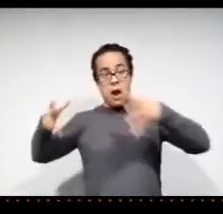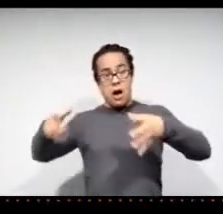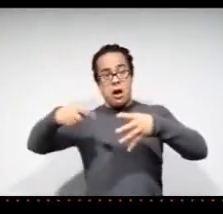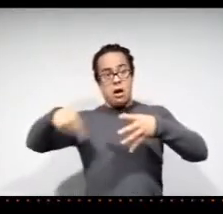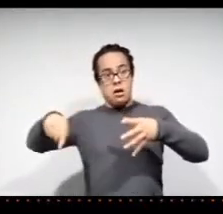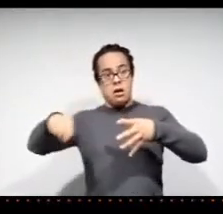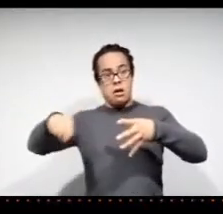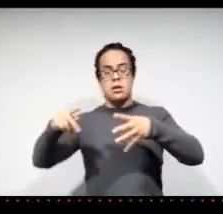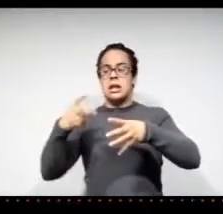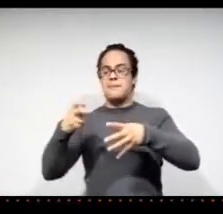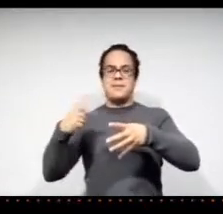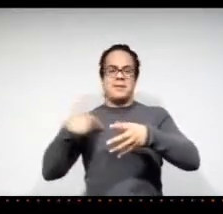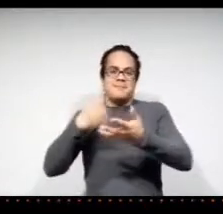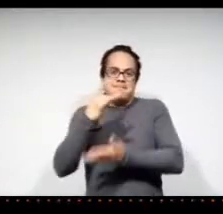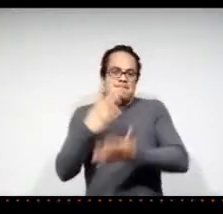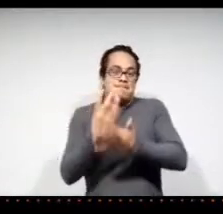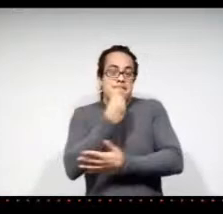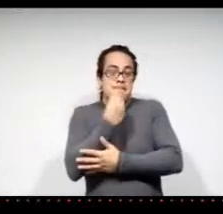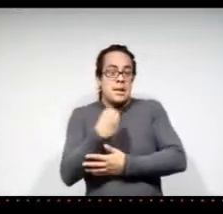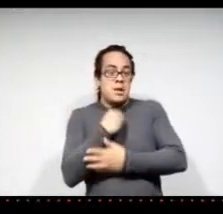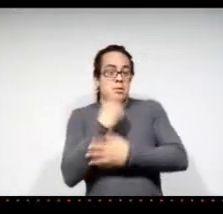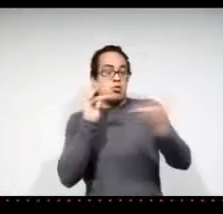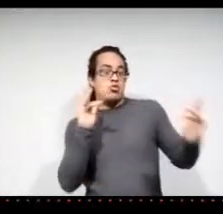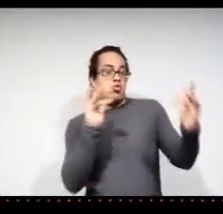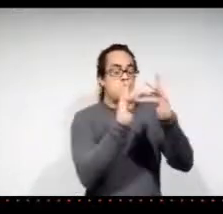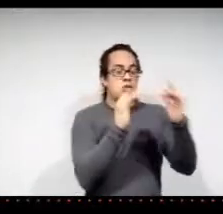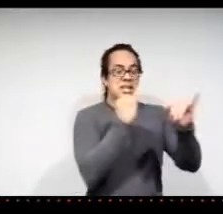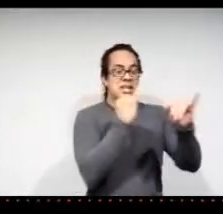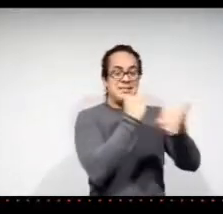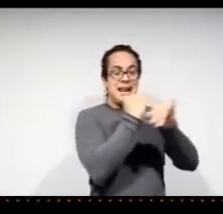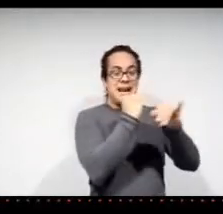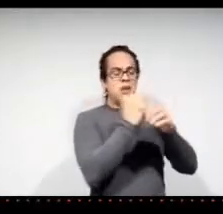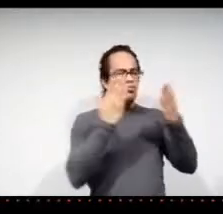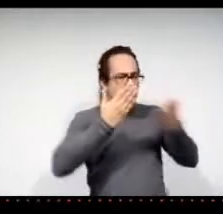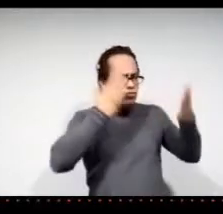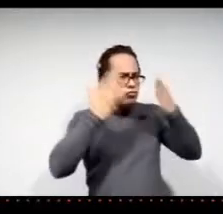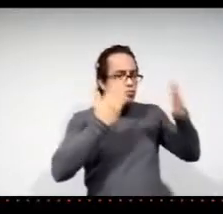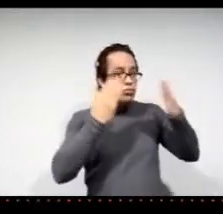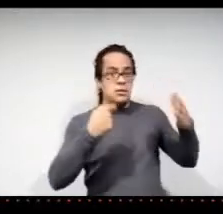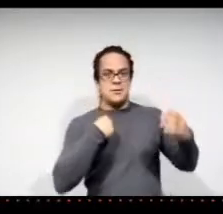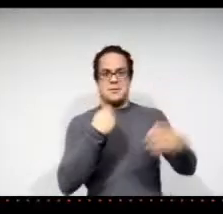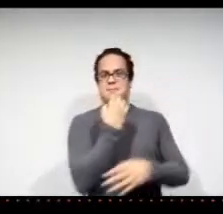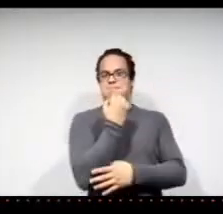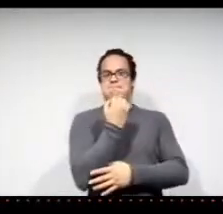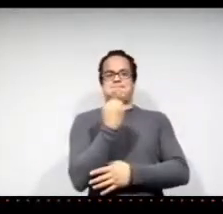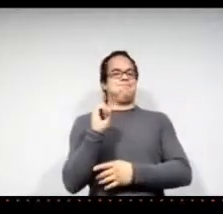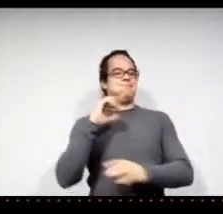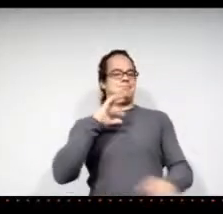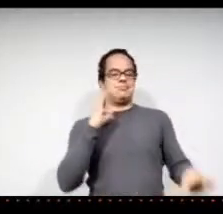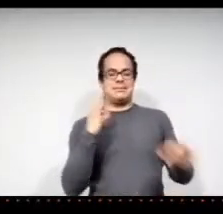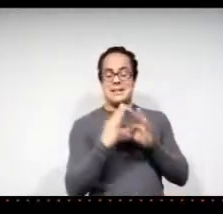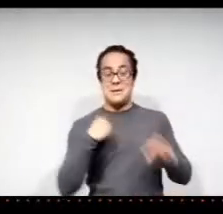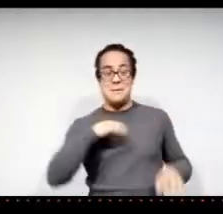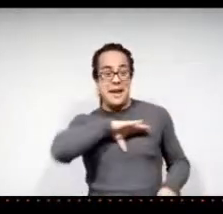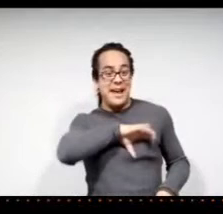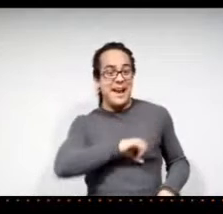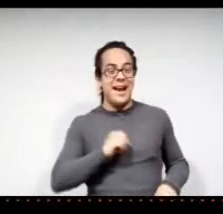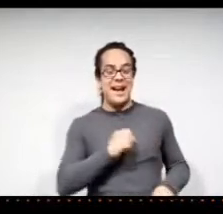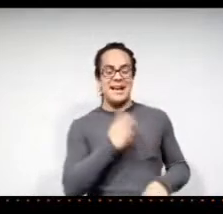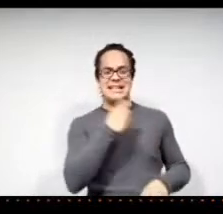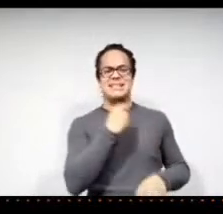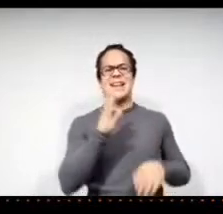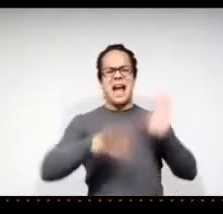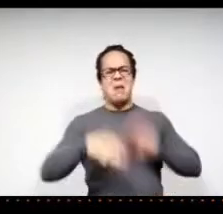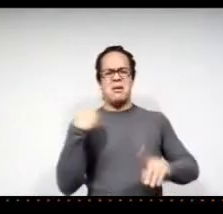mi única opción, pero fue fantástica la experiencia. Y una de las respuestas que tengo siempre, hay mucha crítica a esto,